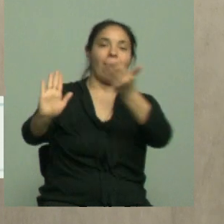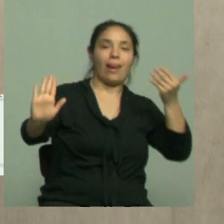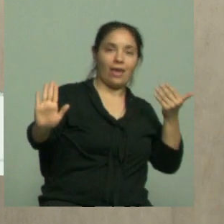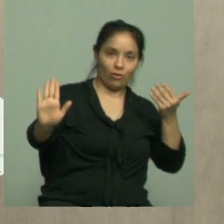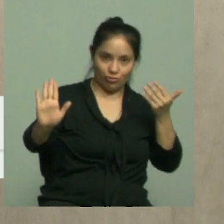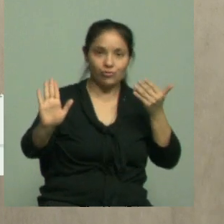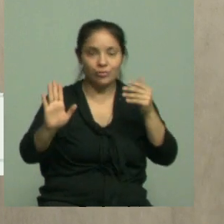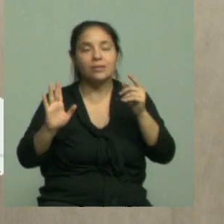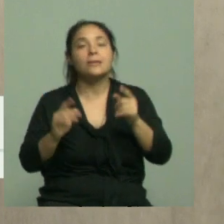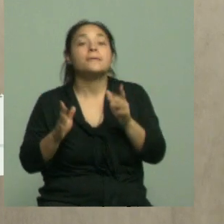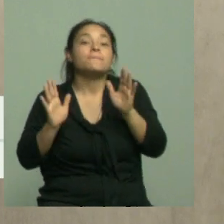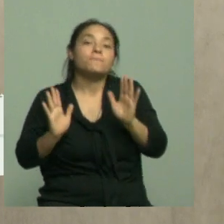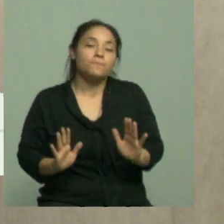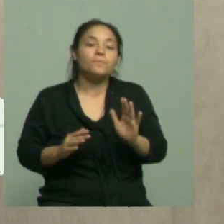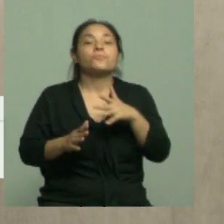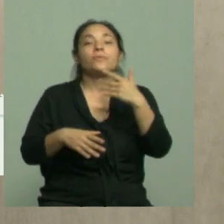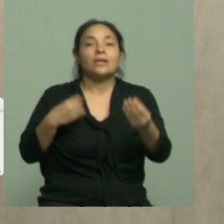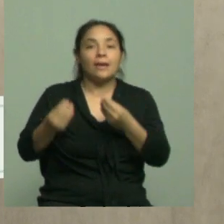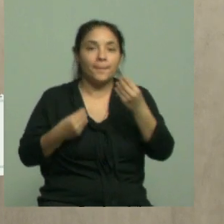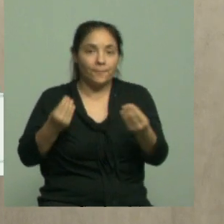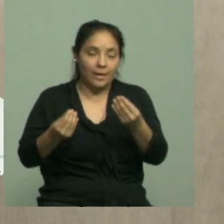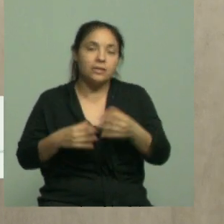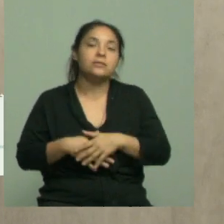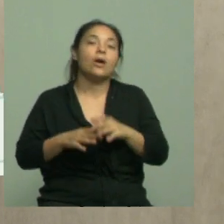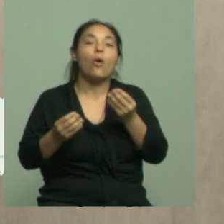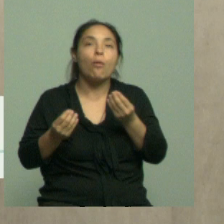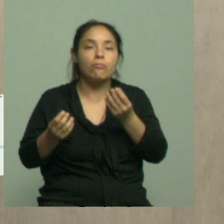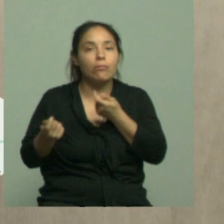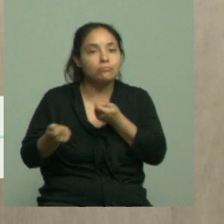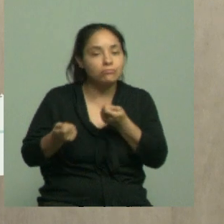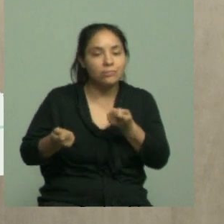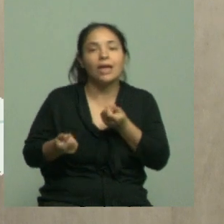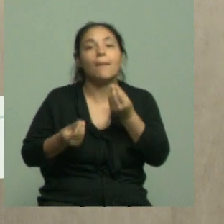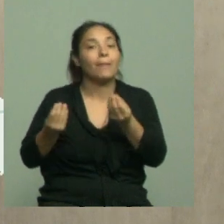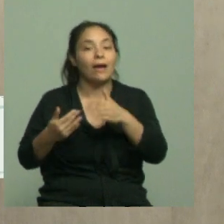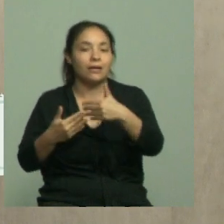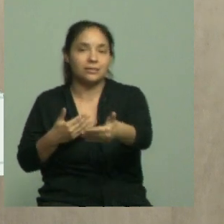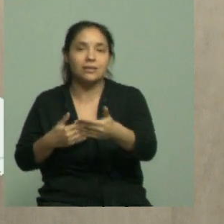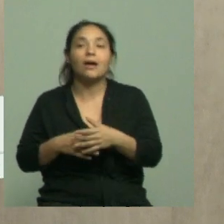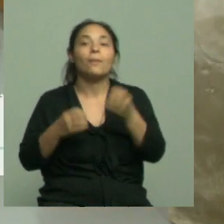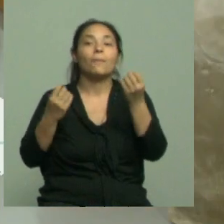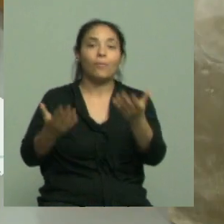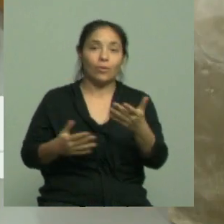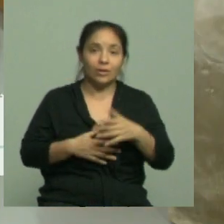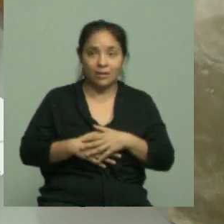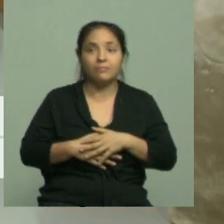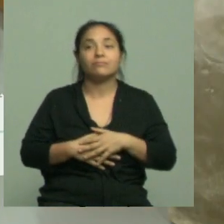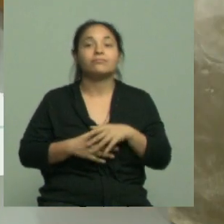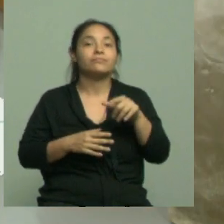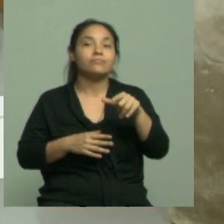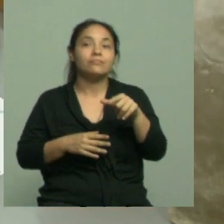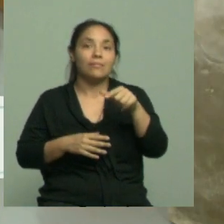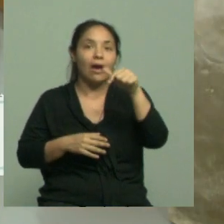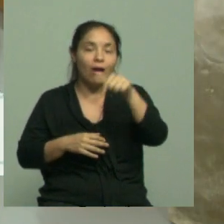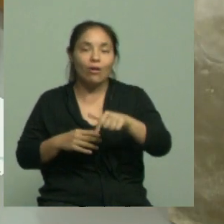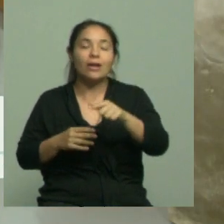cómo empieza, digamos, cómo se reacomodan las piezas, en el sentido de que todavía Netanyahu no ha podido cumplir con este objeto que tiene de poder repoblar